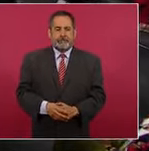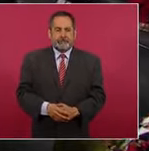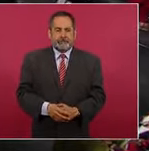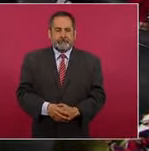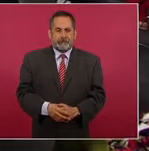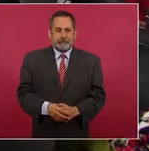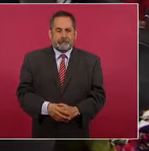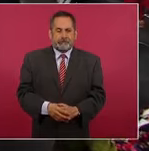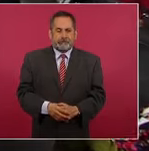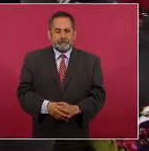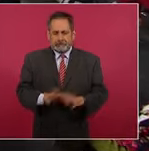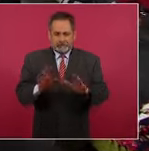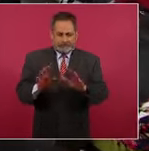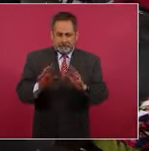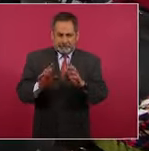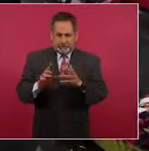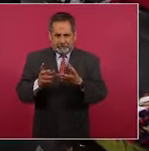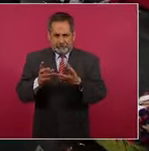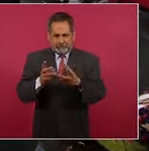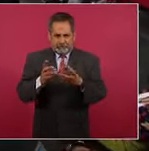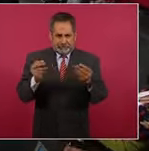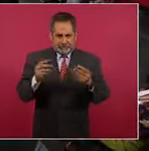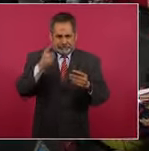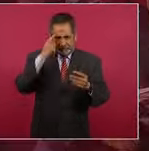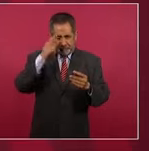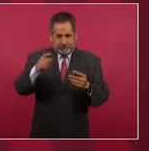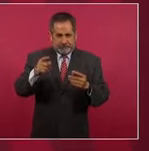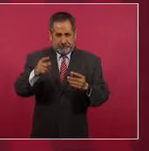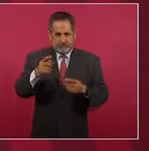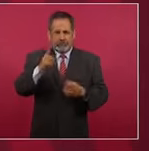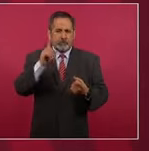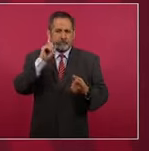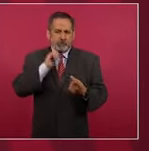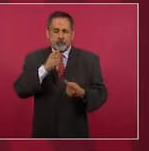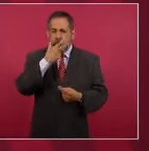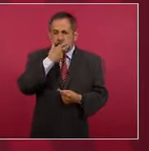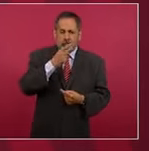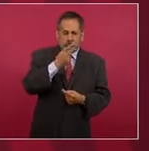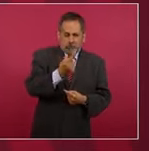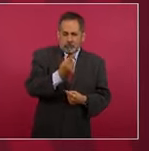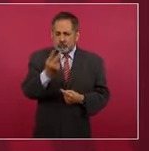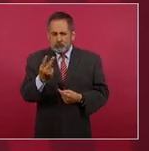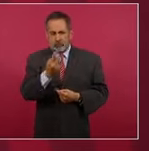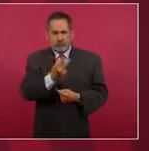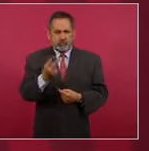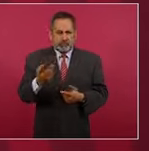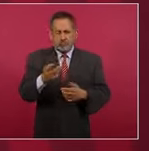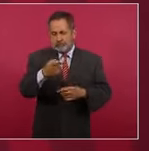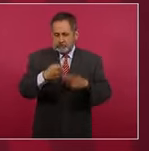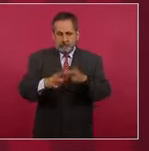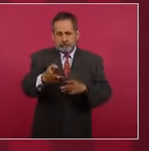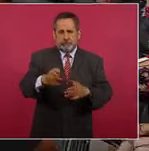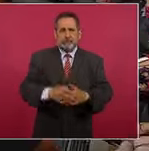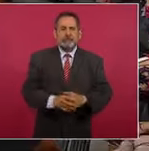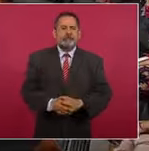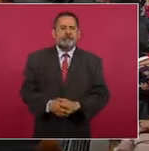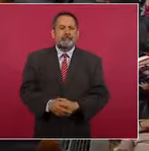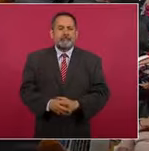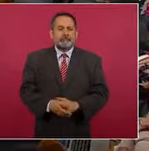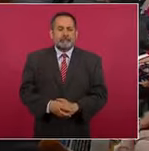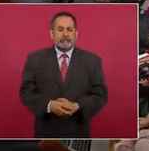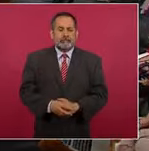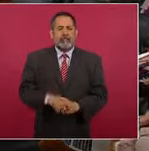Lo que sí ya se resolvió es que va a ser una compañera y un compañero. A ver, empezamos con ella